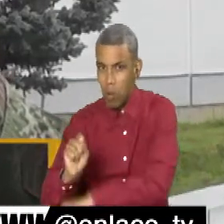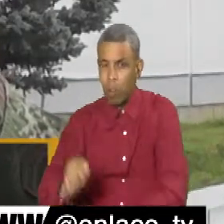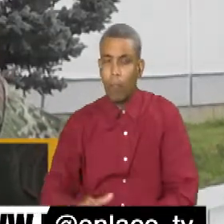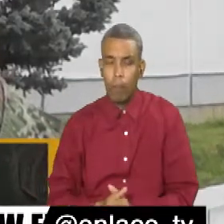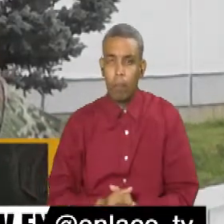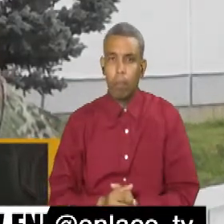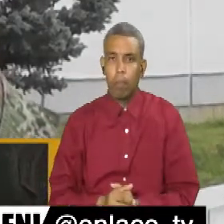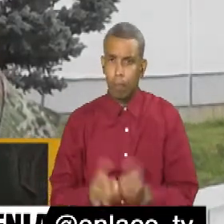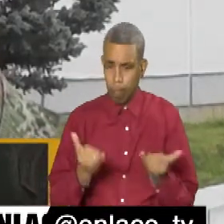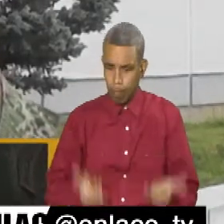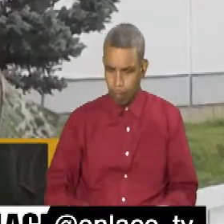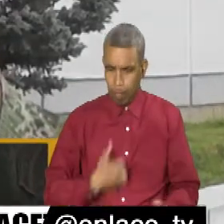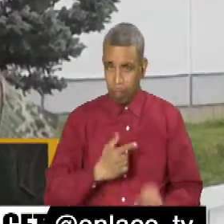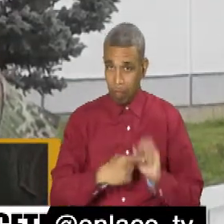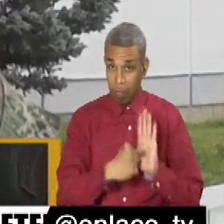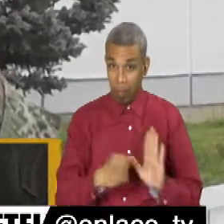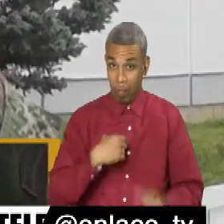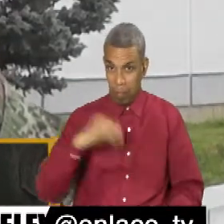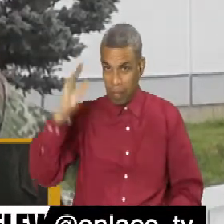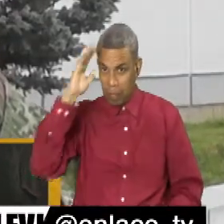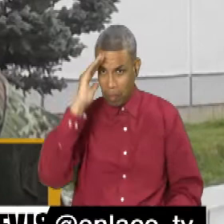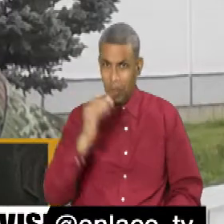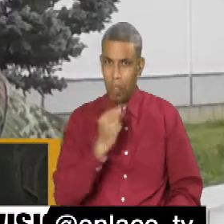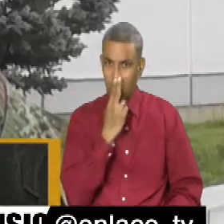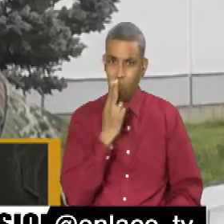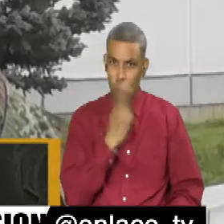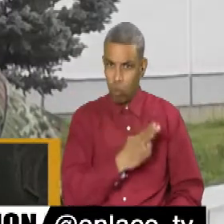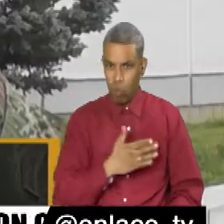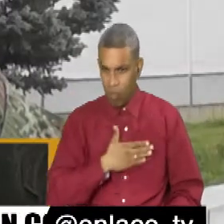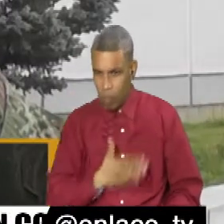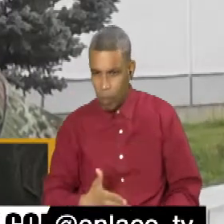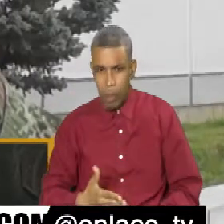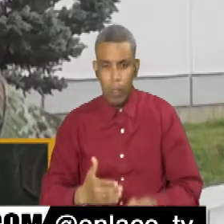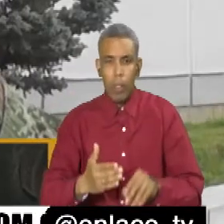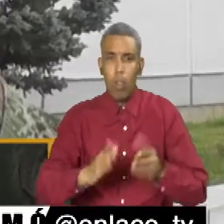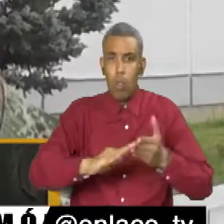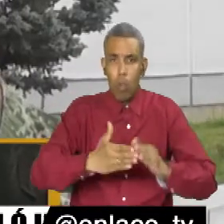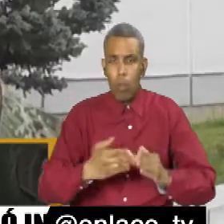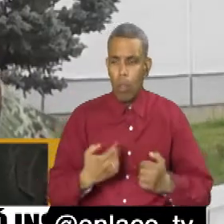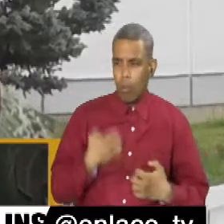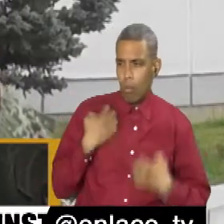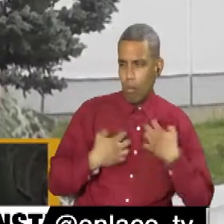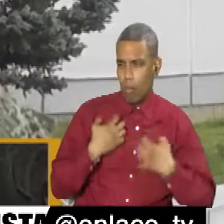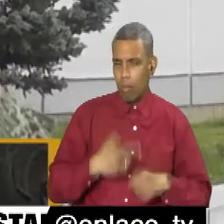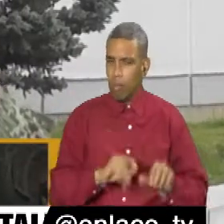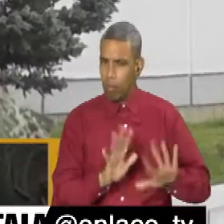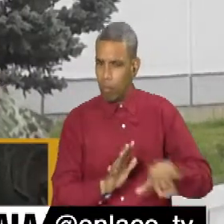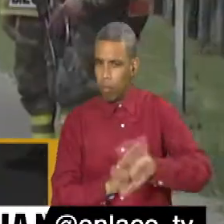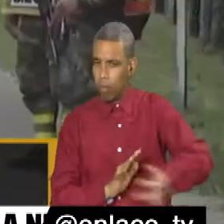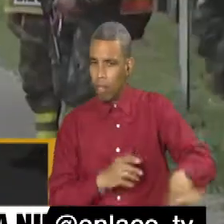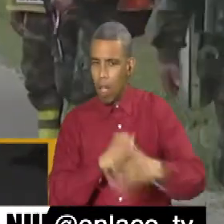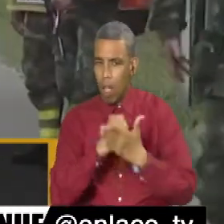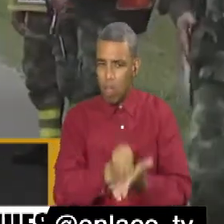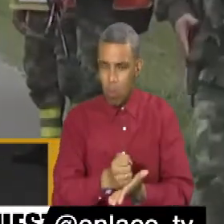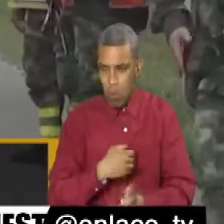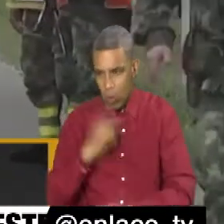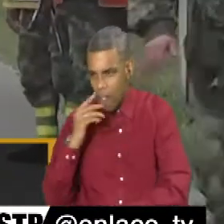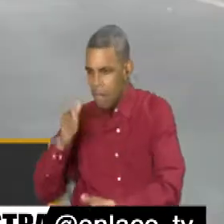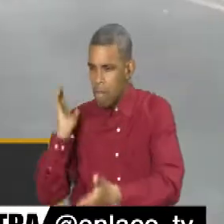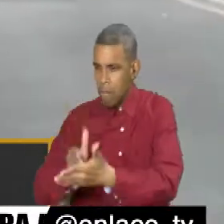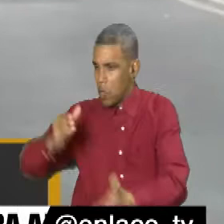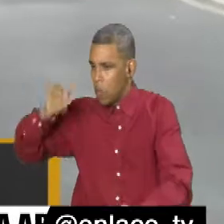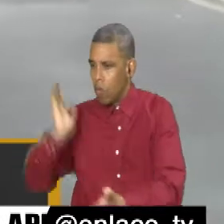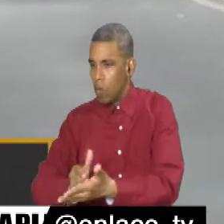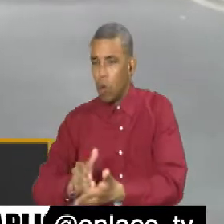con la comunidad, neutralizando los hechos que alteran la tranquilidad de los ciudadanos, garantizando una región más segura. También realizaban